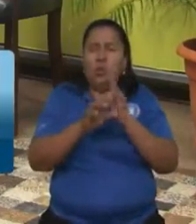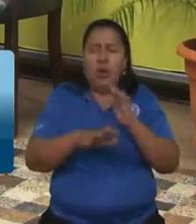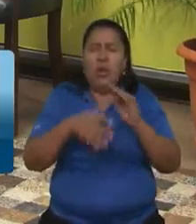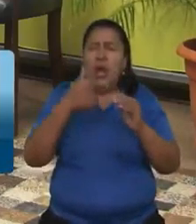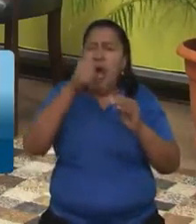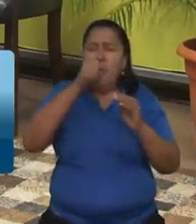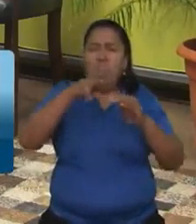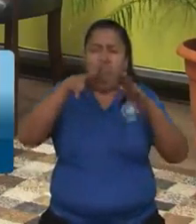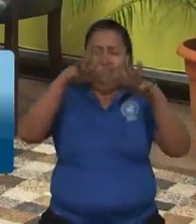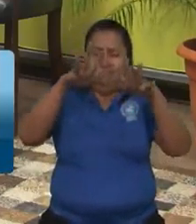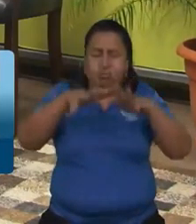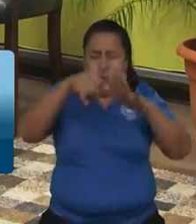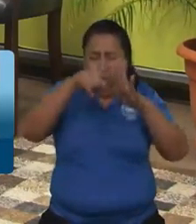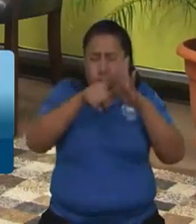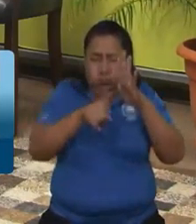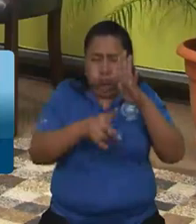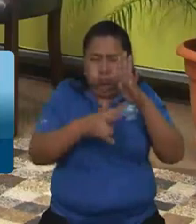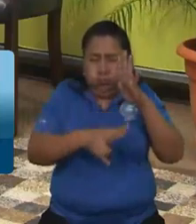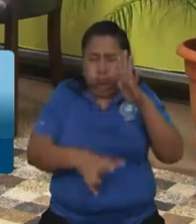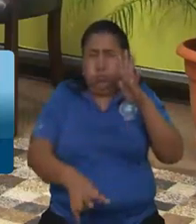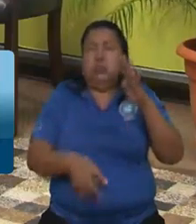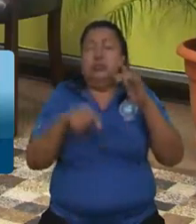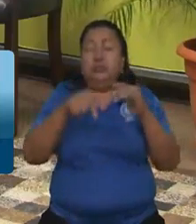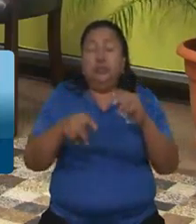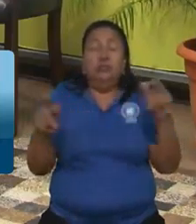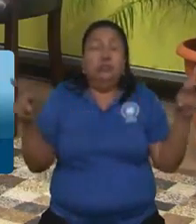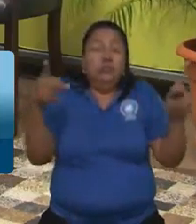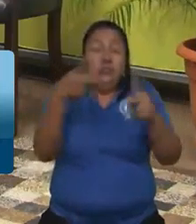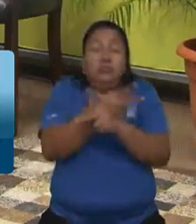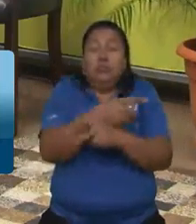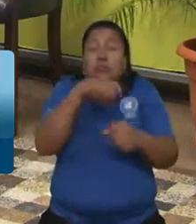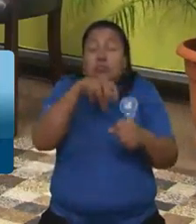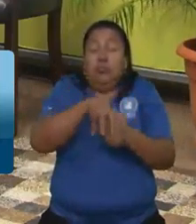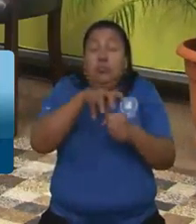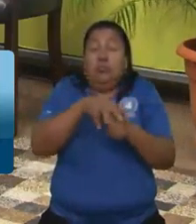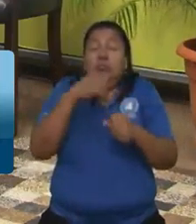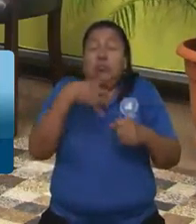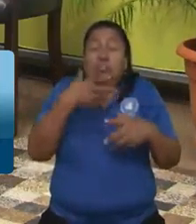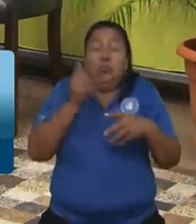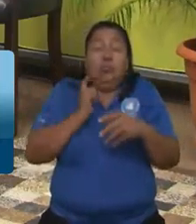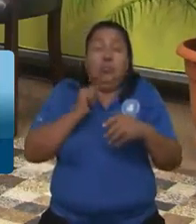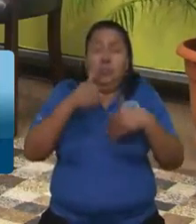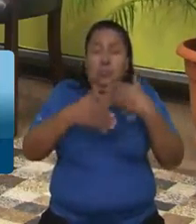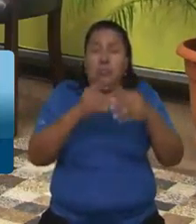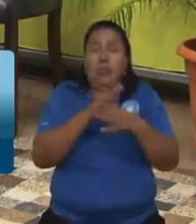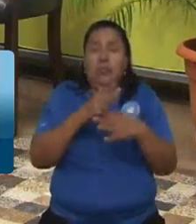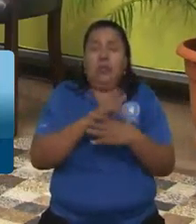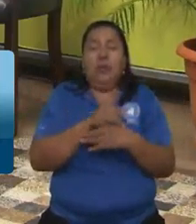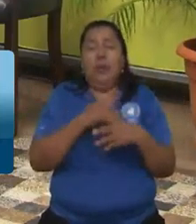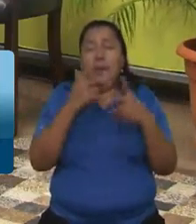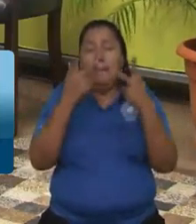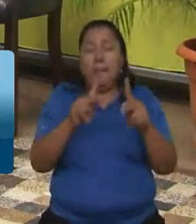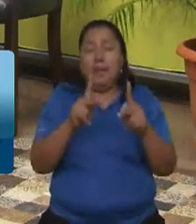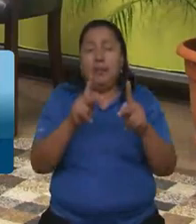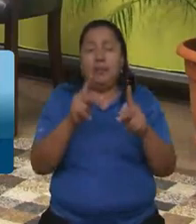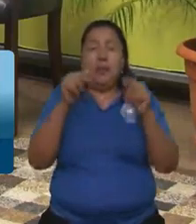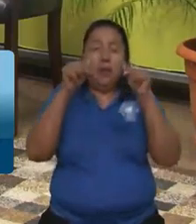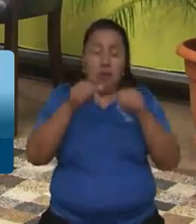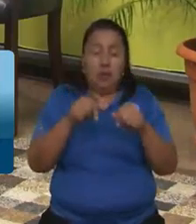lo hacen. Sí, lo tradicional, pero ya ahora está en desuso pues prácticamente. Pero estas personas también estaban expuestas a este tipo